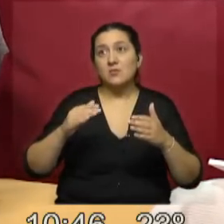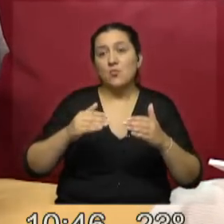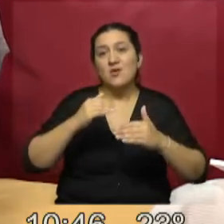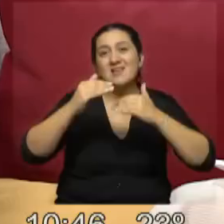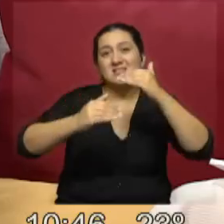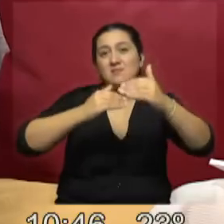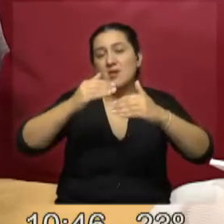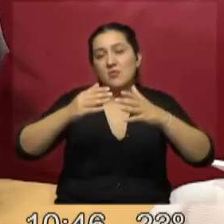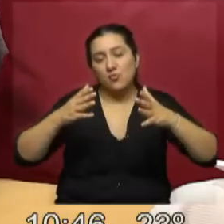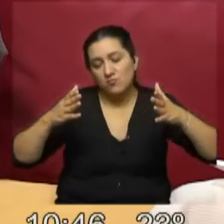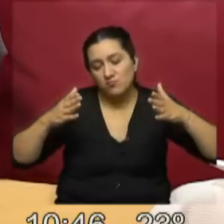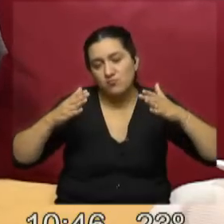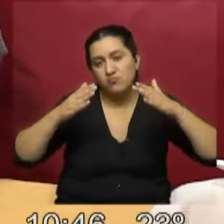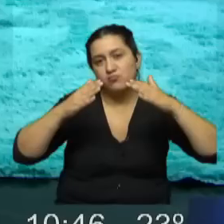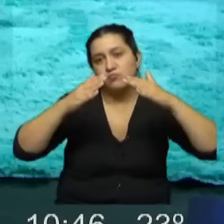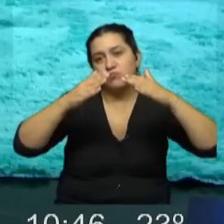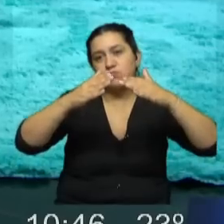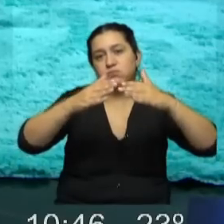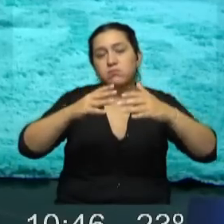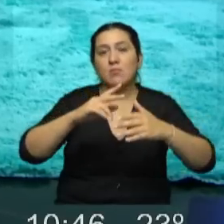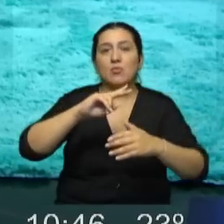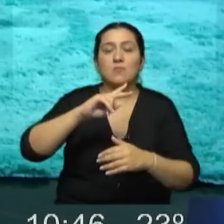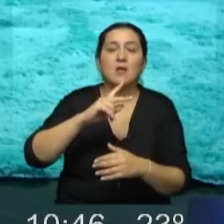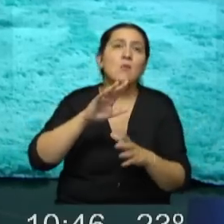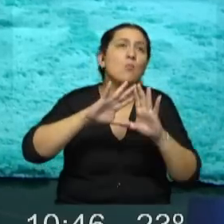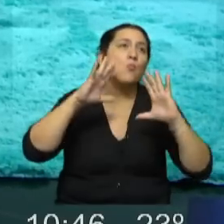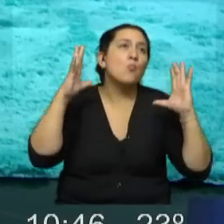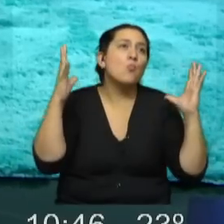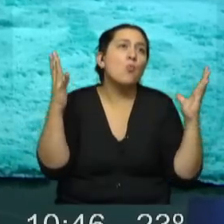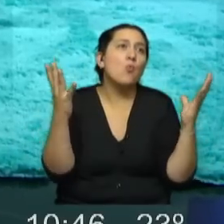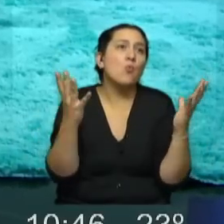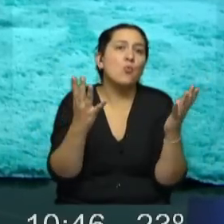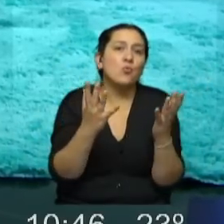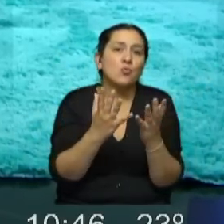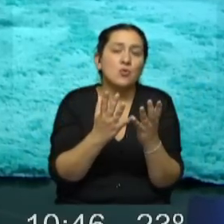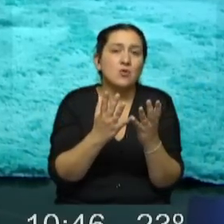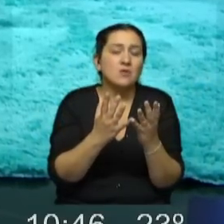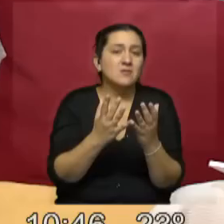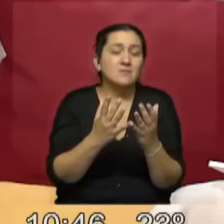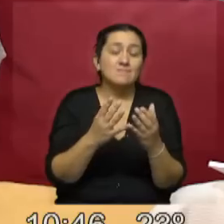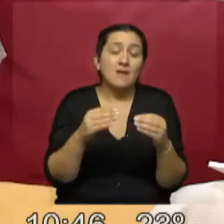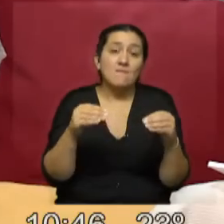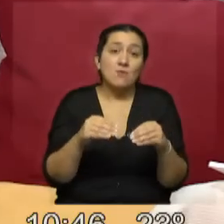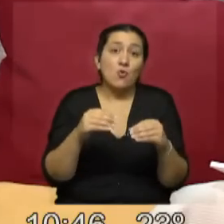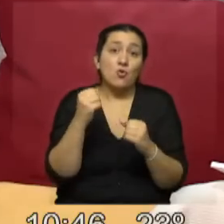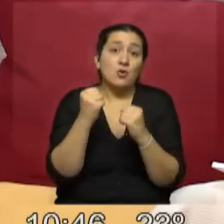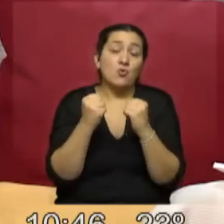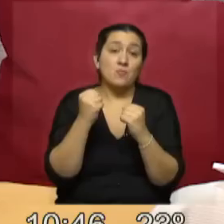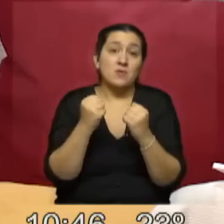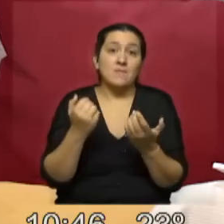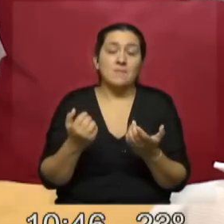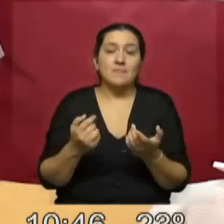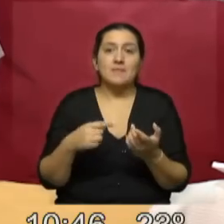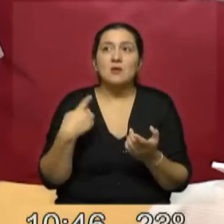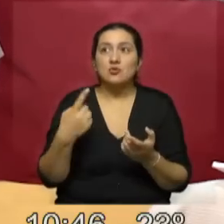un crecimiento inercial dos el mundo se está enfriando en términos económicos nosotros vamos a